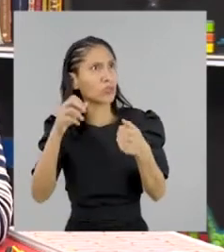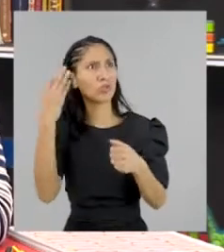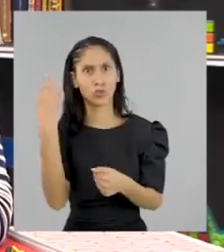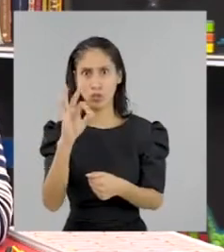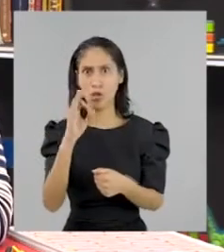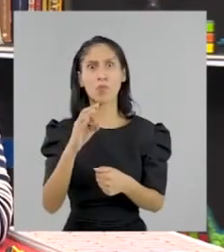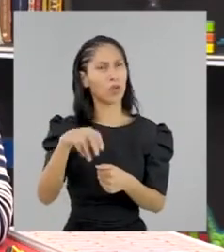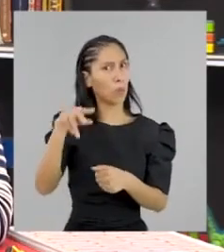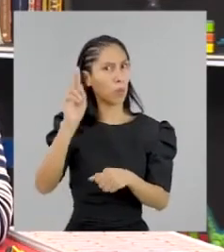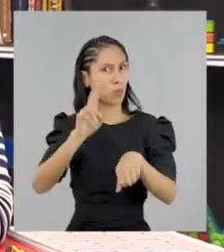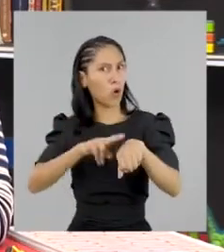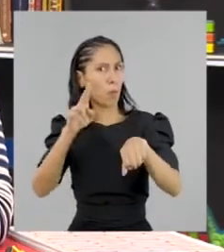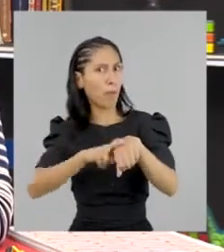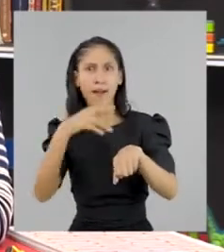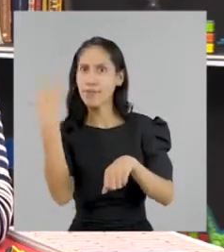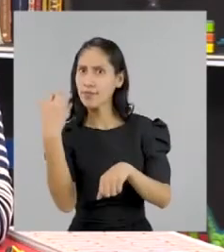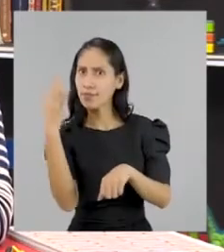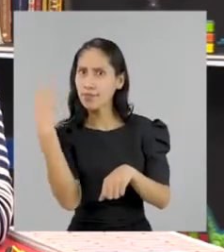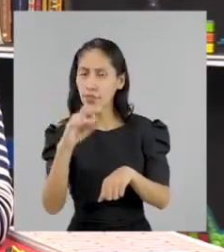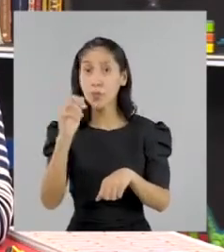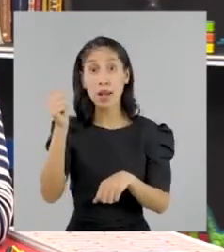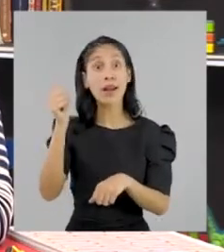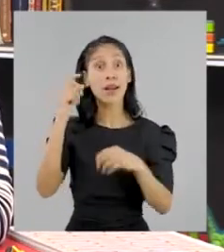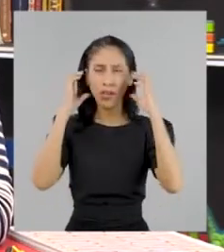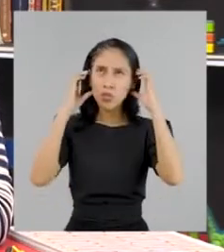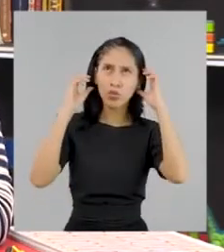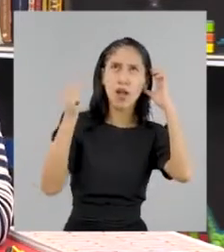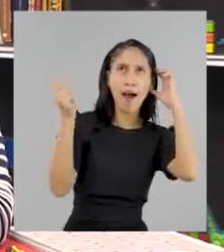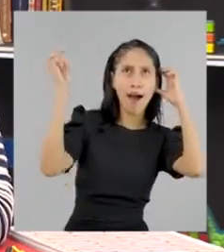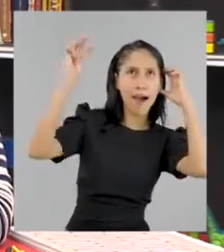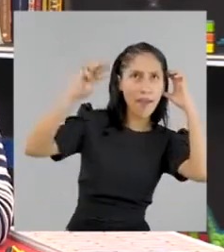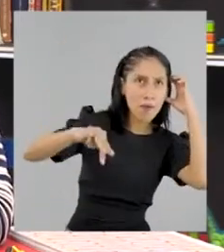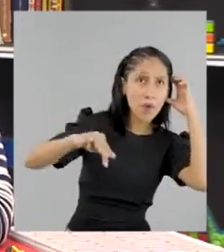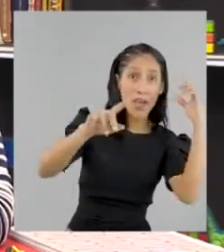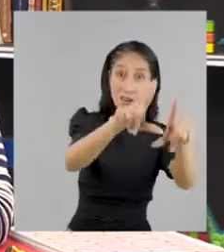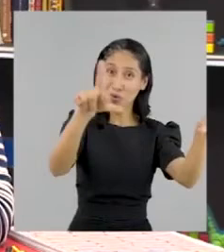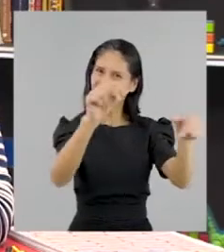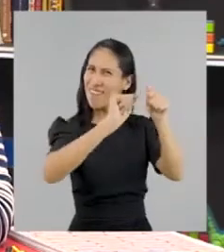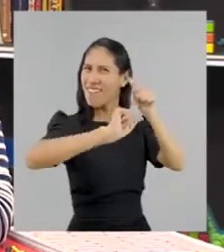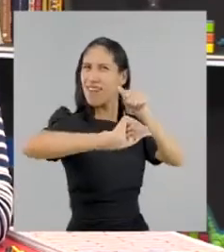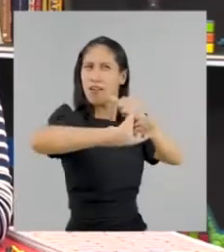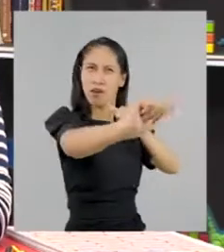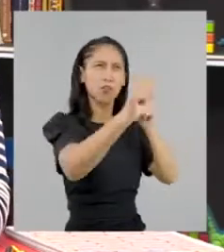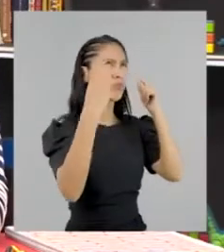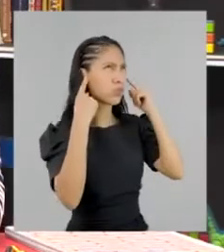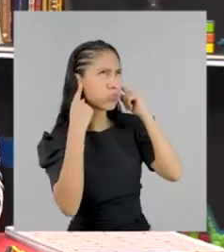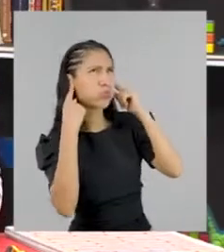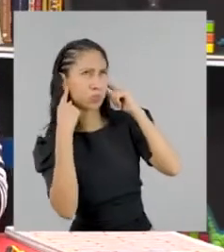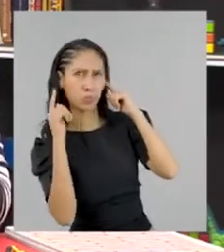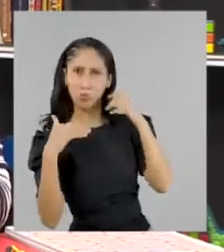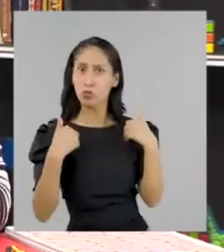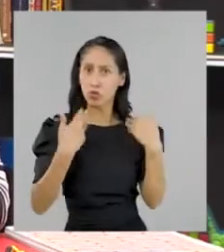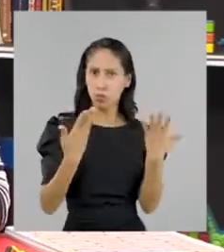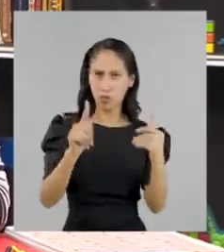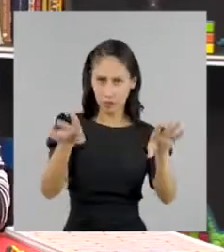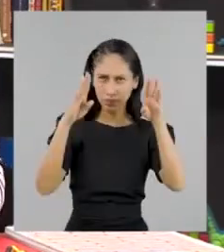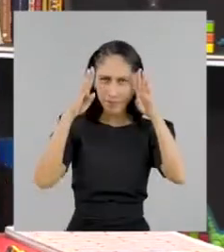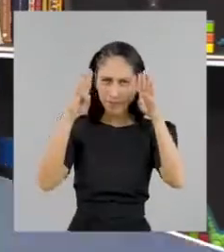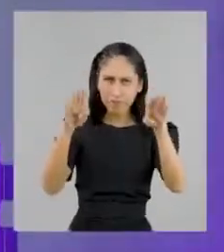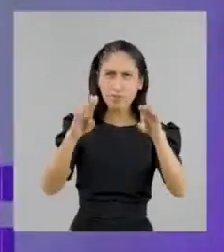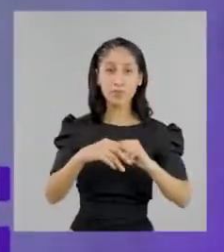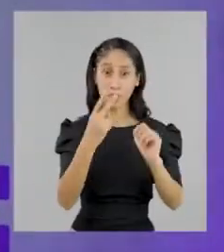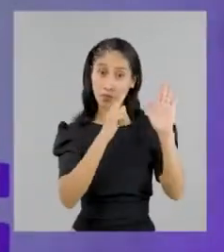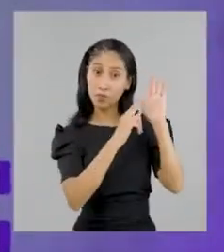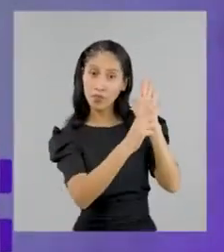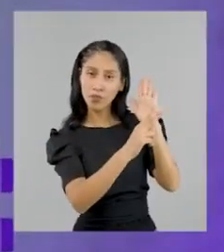muy confiable en zonas alejadas, incluso estando rodeada de muchas montañas. Atentas y atentos.